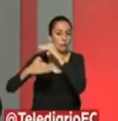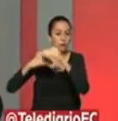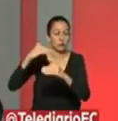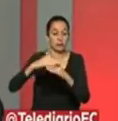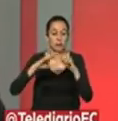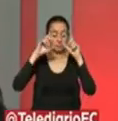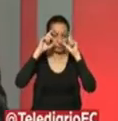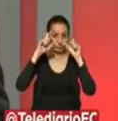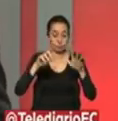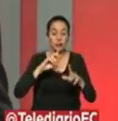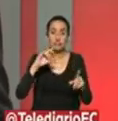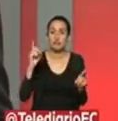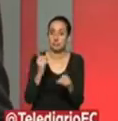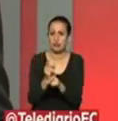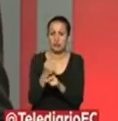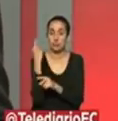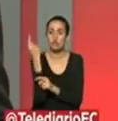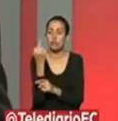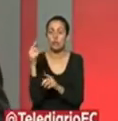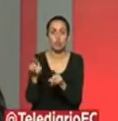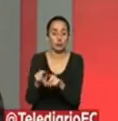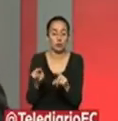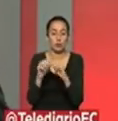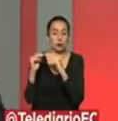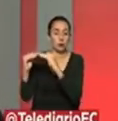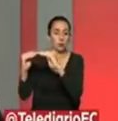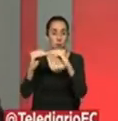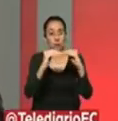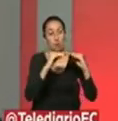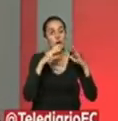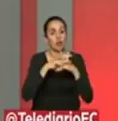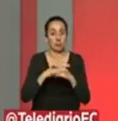fiscalizatorios serios que no terminen en el limbo, sino